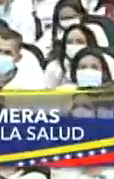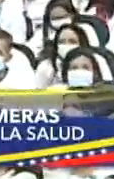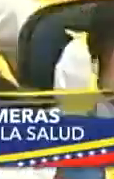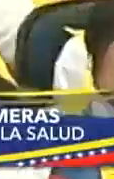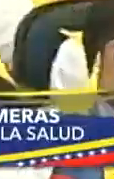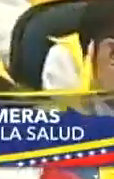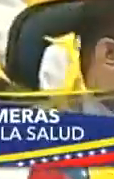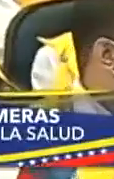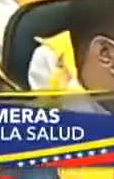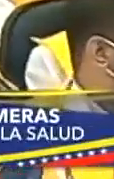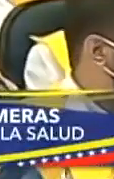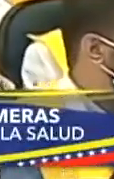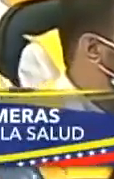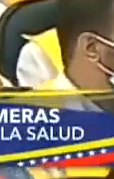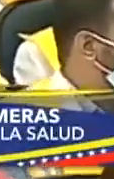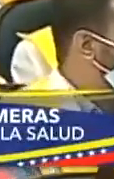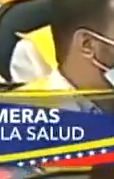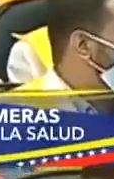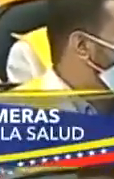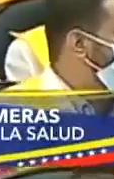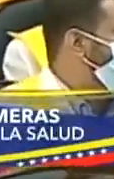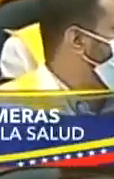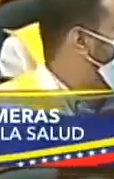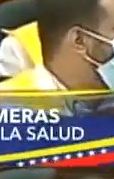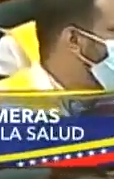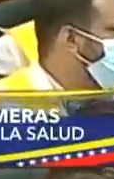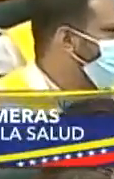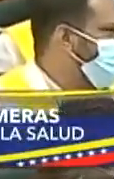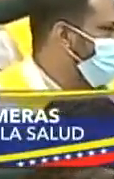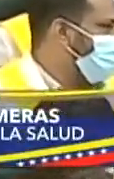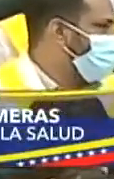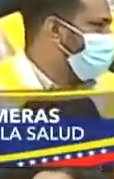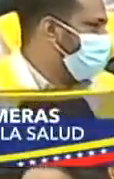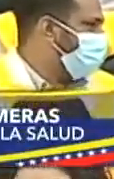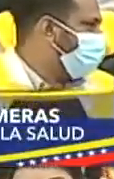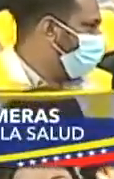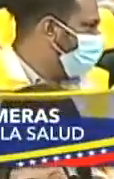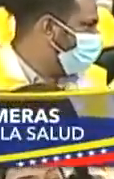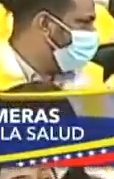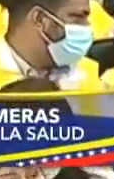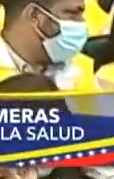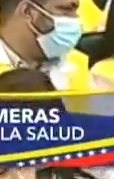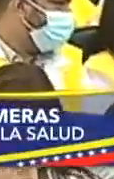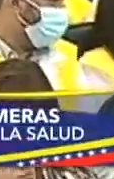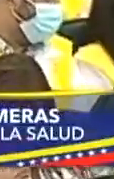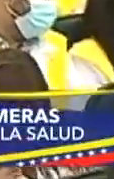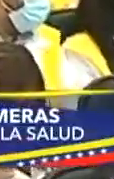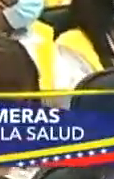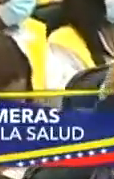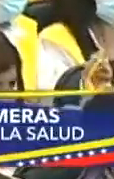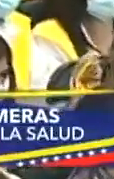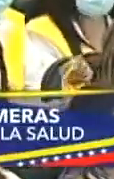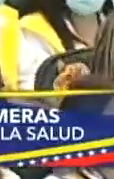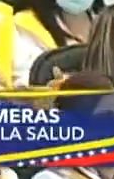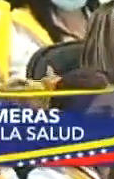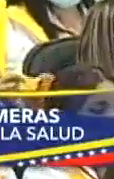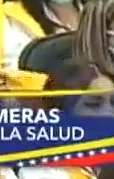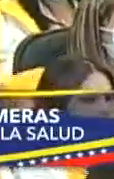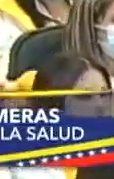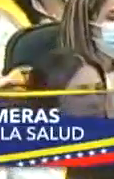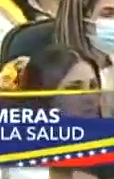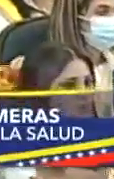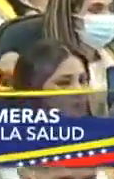asimilados, cohorte número 3, 2022 de la Fuerza Armada Nacional Bolivariana. A continuación, petición de